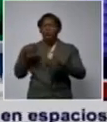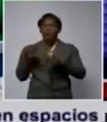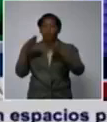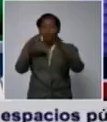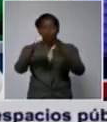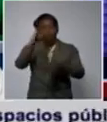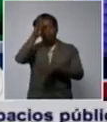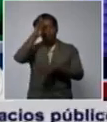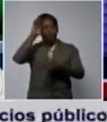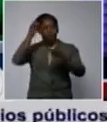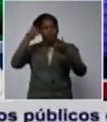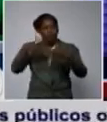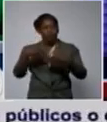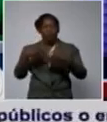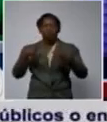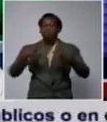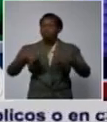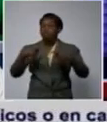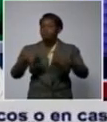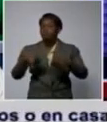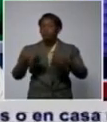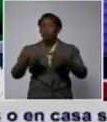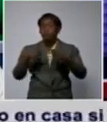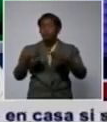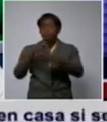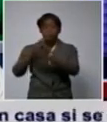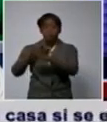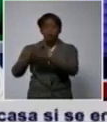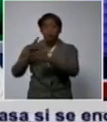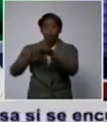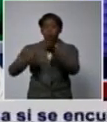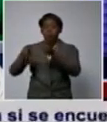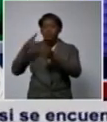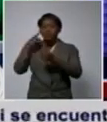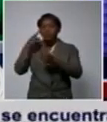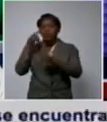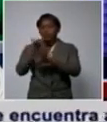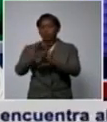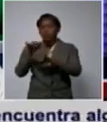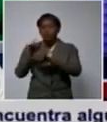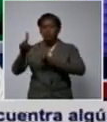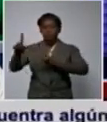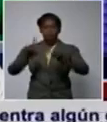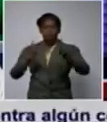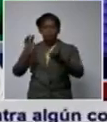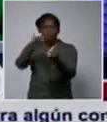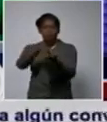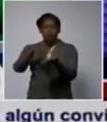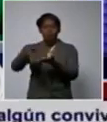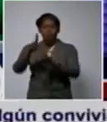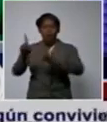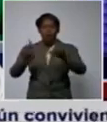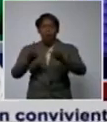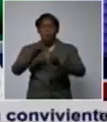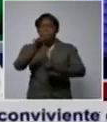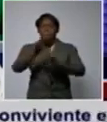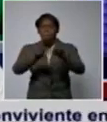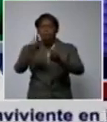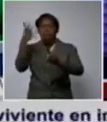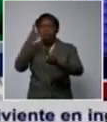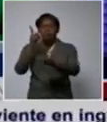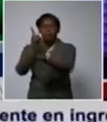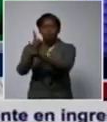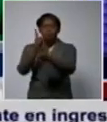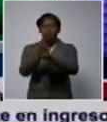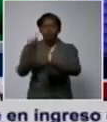de Cuba, bueno, pues se logra el aislamiento de los contactos en centros de aislamiento,